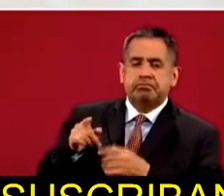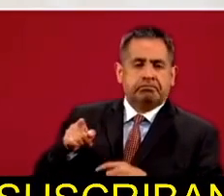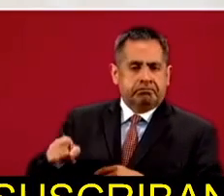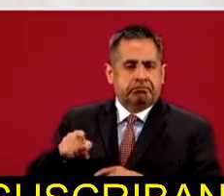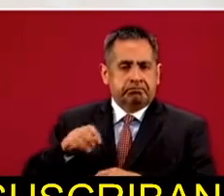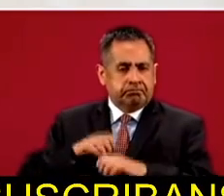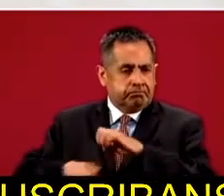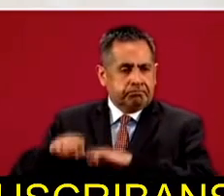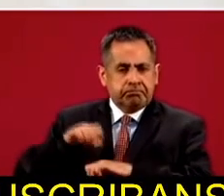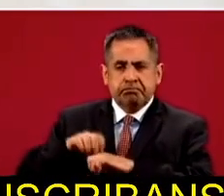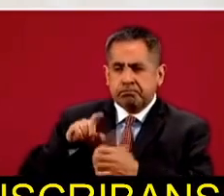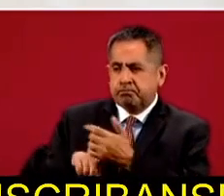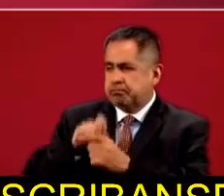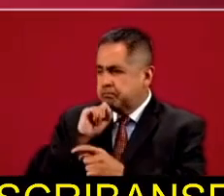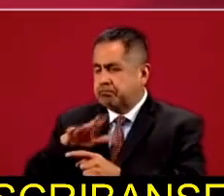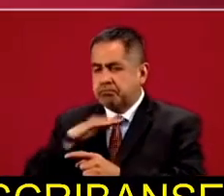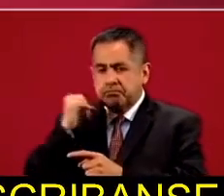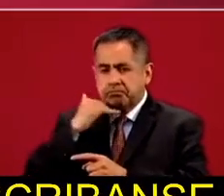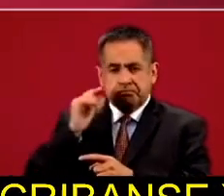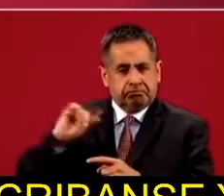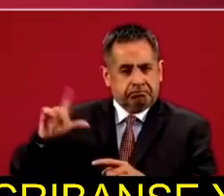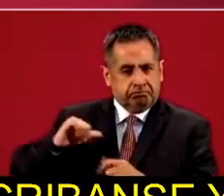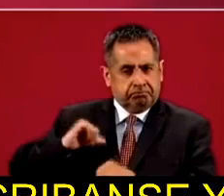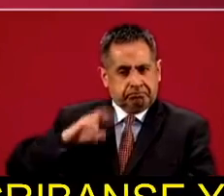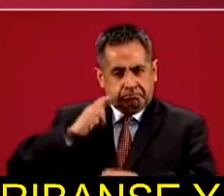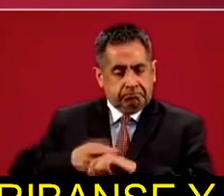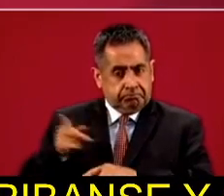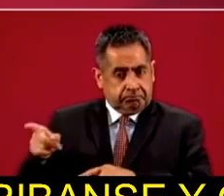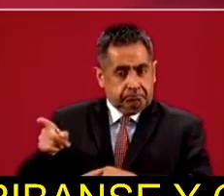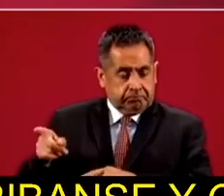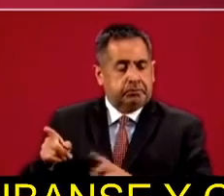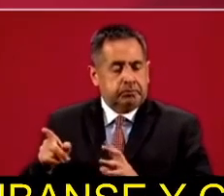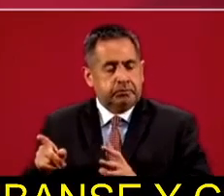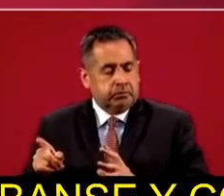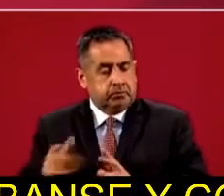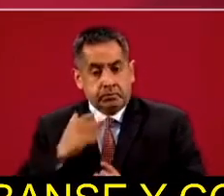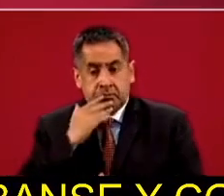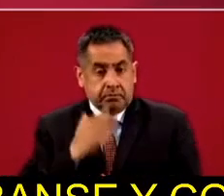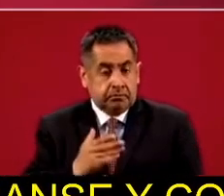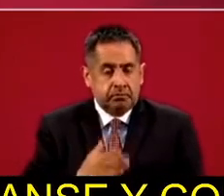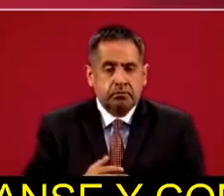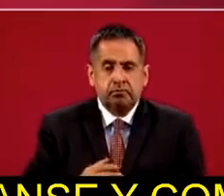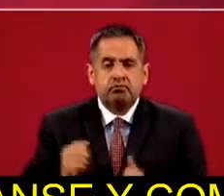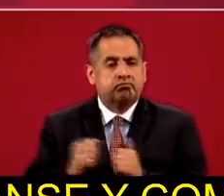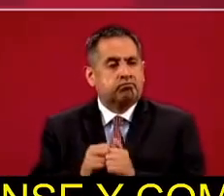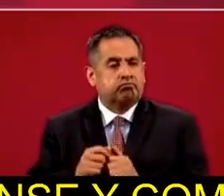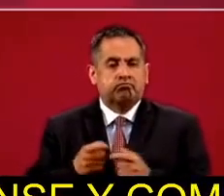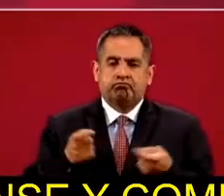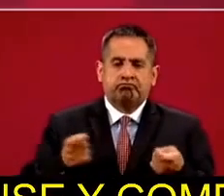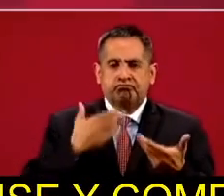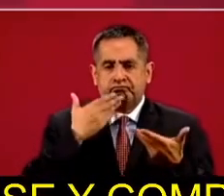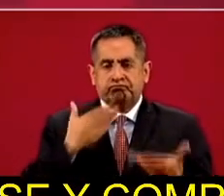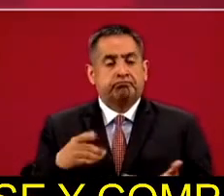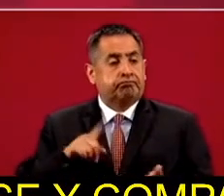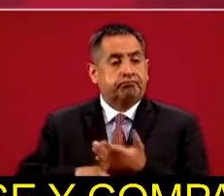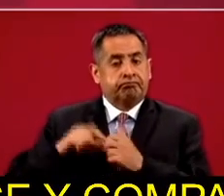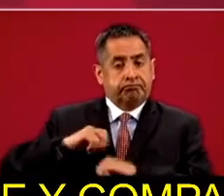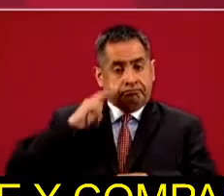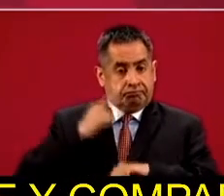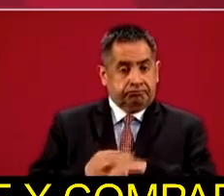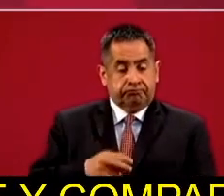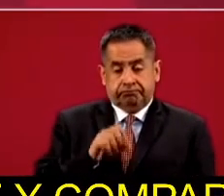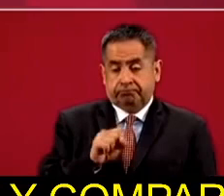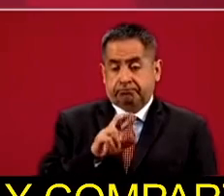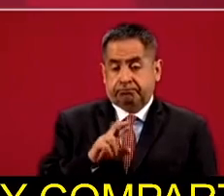las autoridades y de Alemania, y conducida, favorecido por la Cancillería de